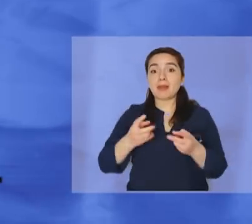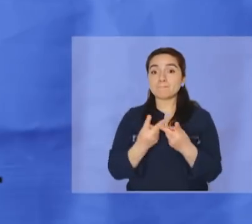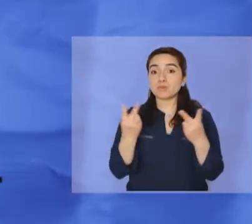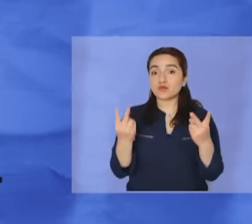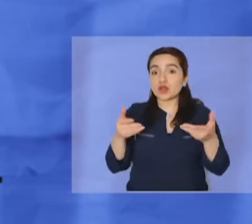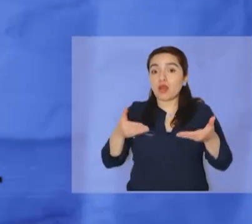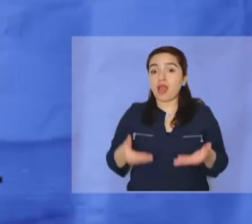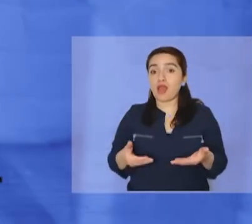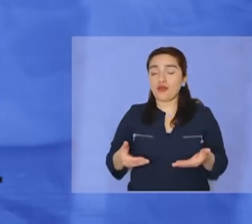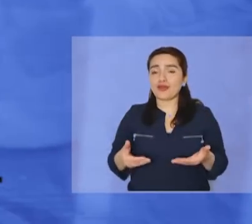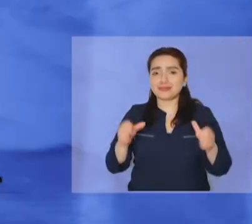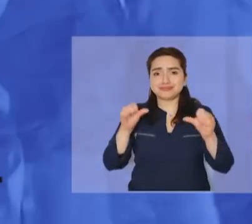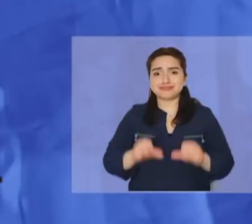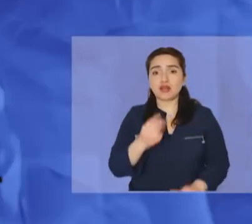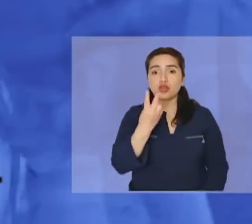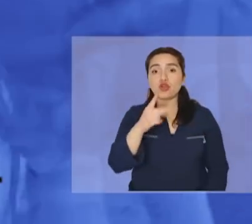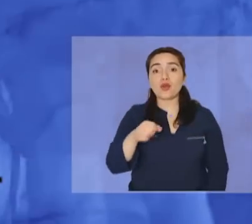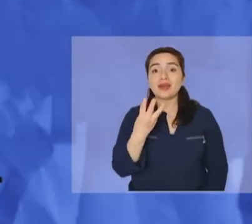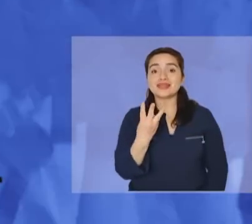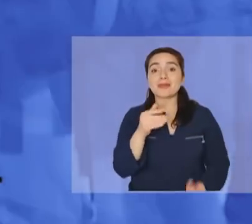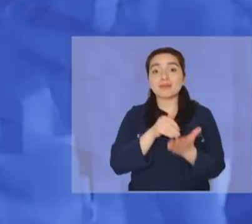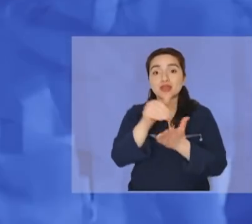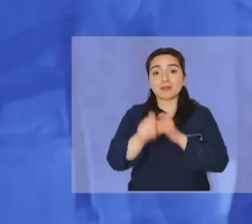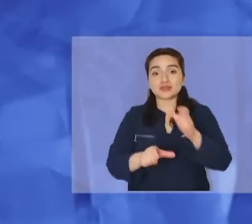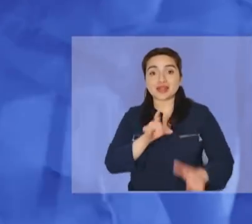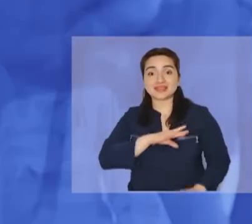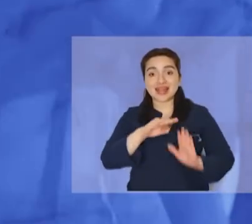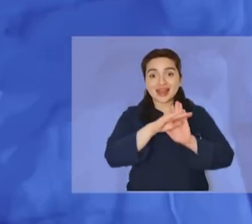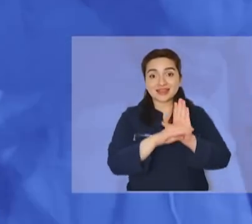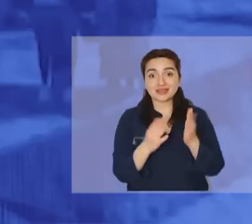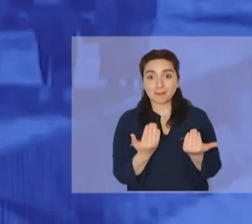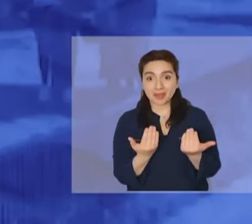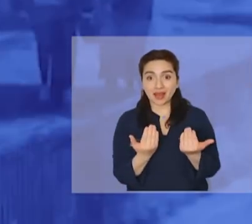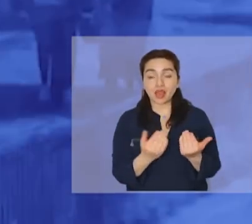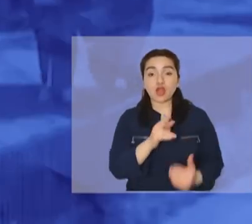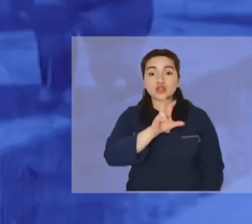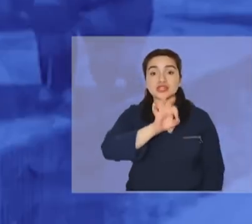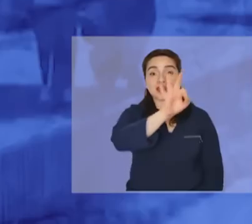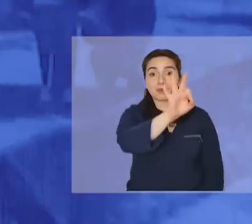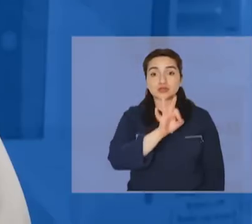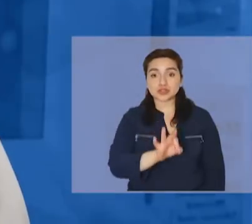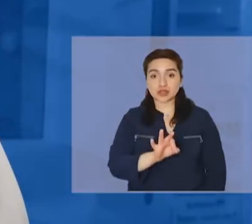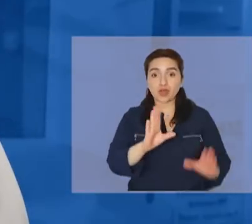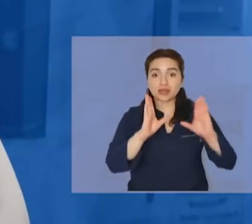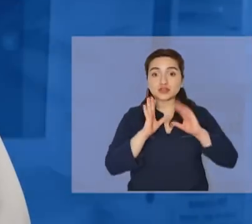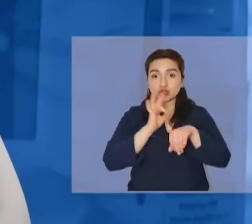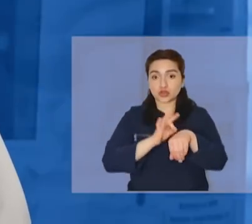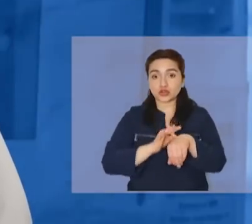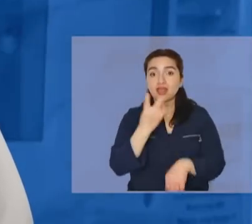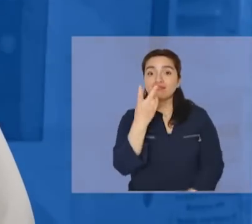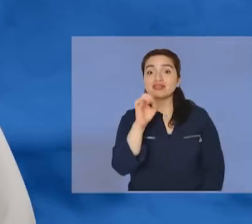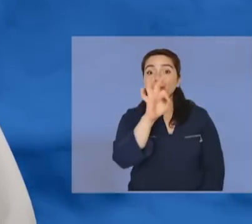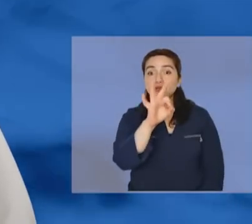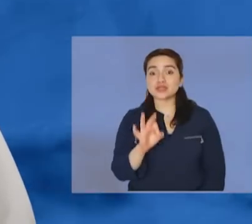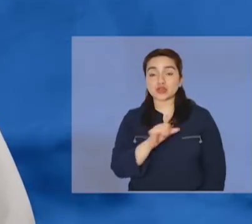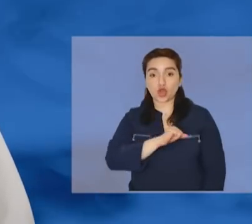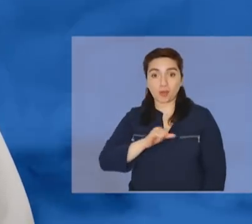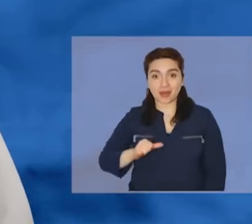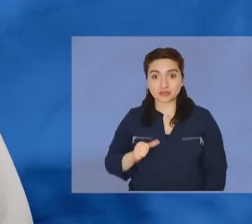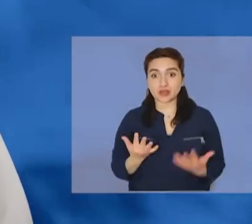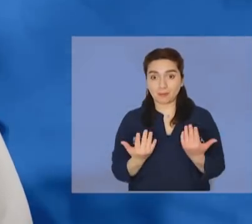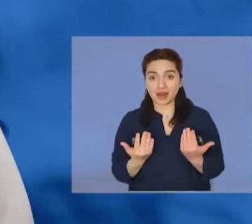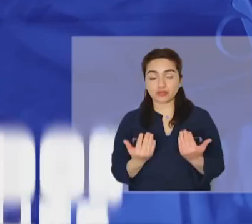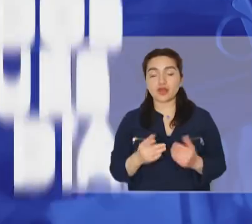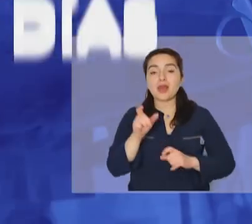sistema público hoy día está con unas brechas insalvables. 2.3 millones de chilenos en lista espera, 80% en consulta, 20%